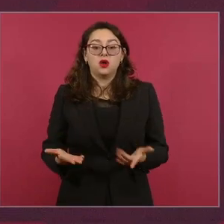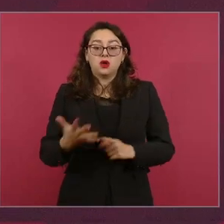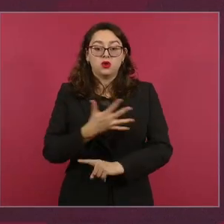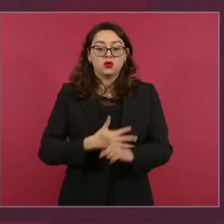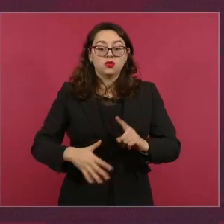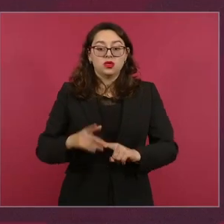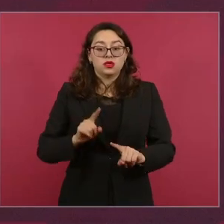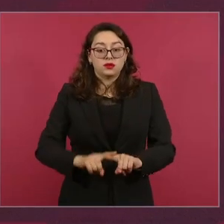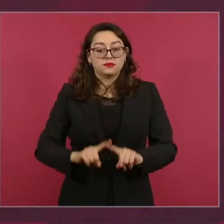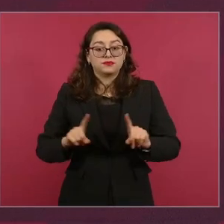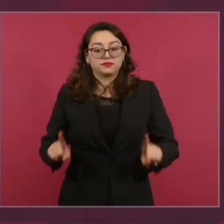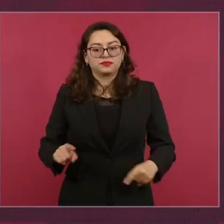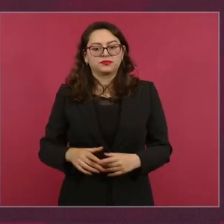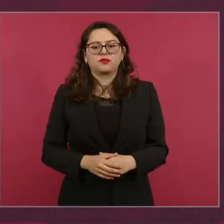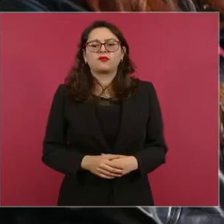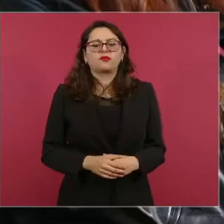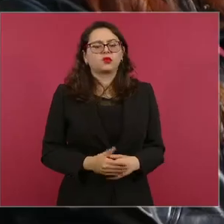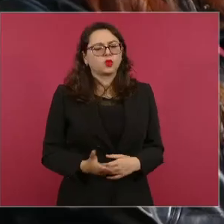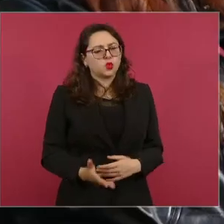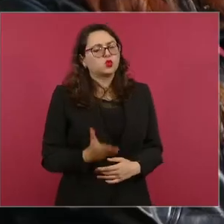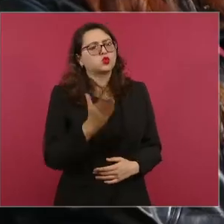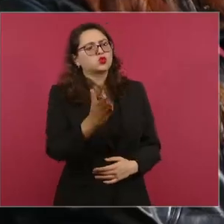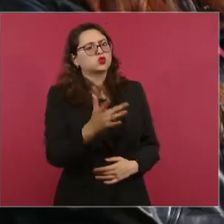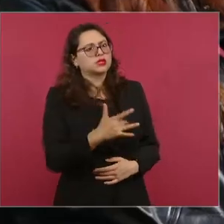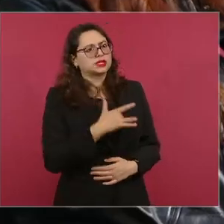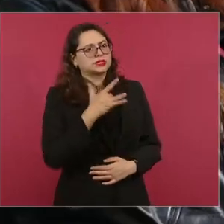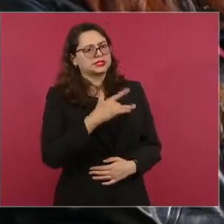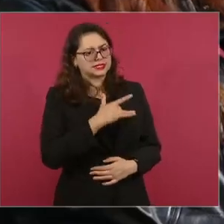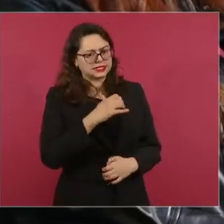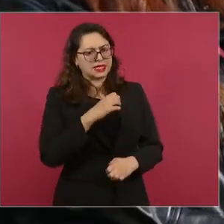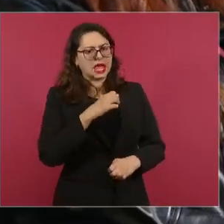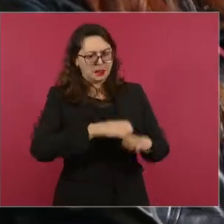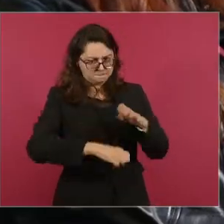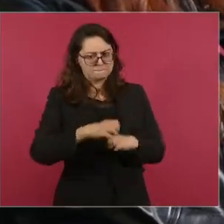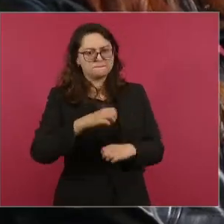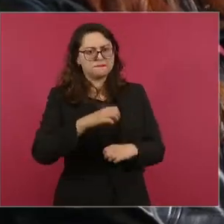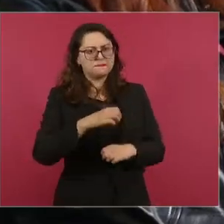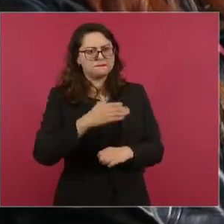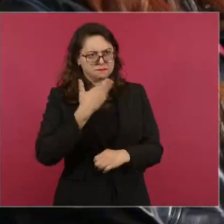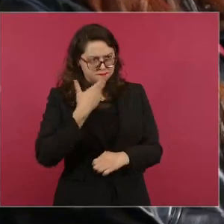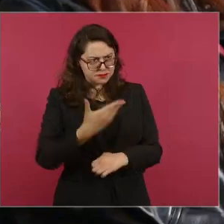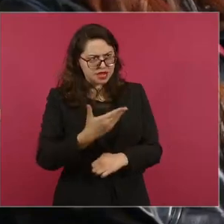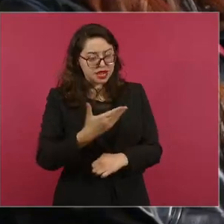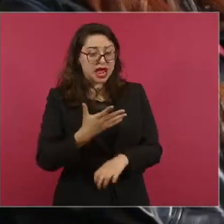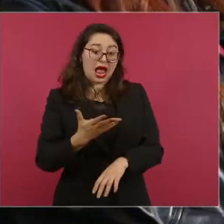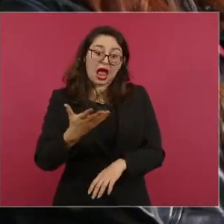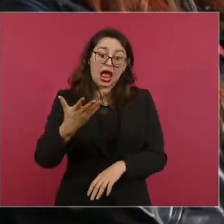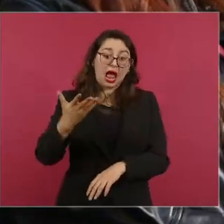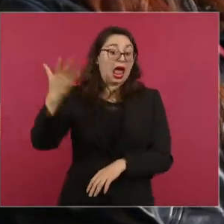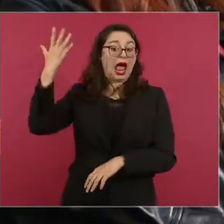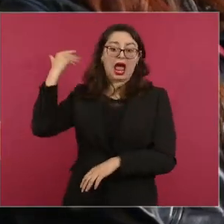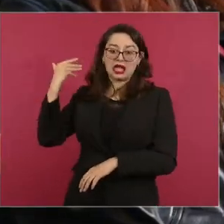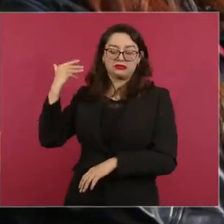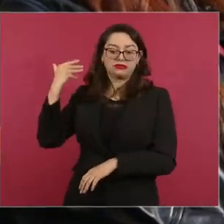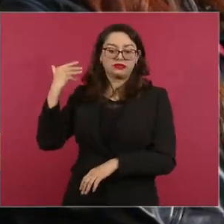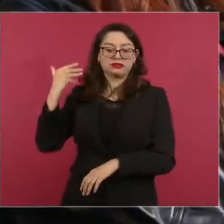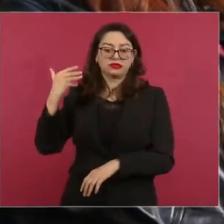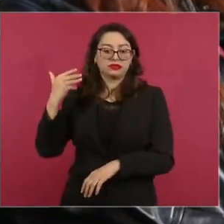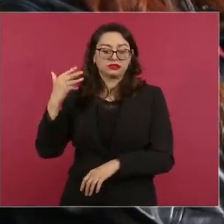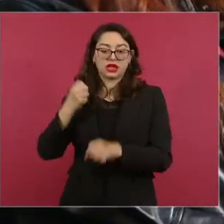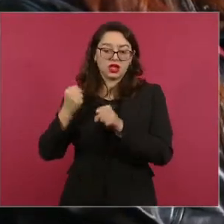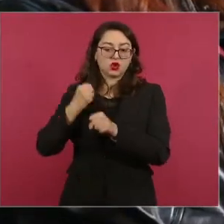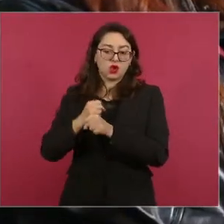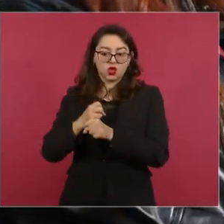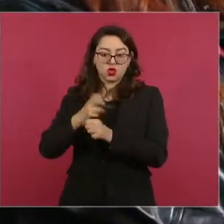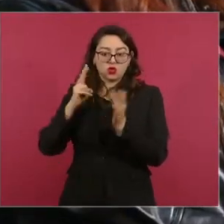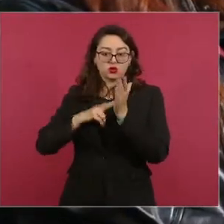Pero entonces sí se siente apoyado por este representante del gobierno de Estados Unidos, que en aquel entonces, junto con otros 9 demócratas y